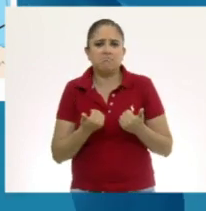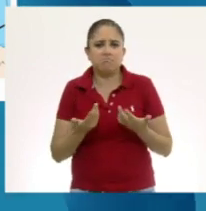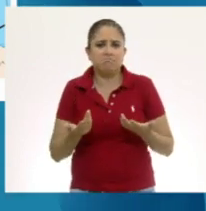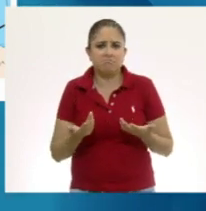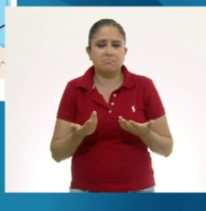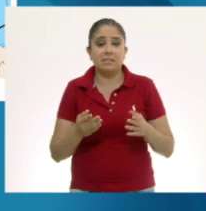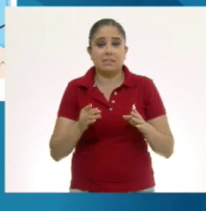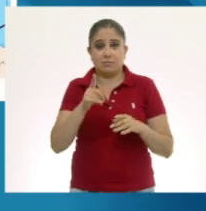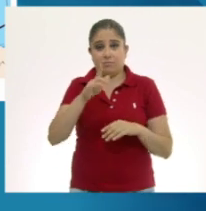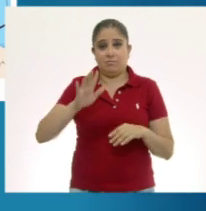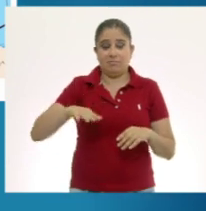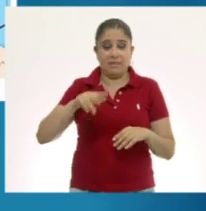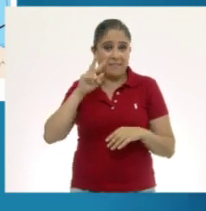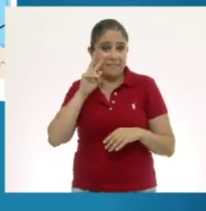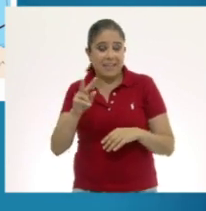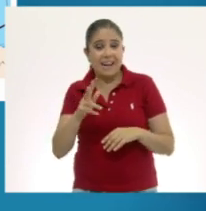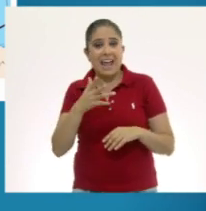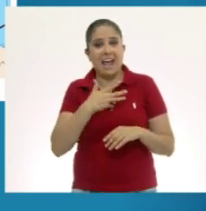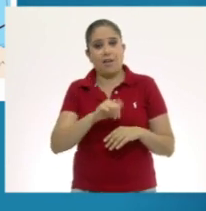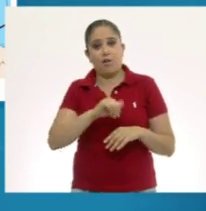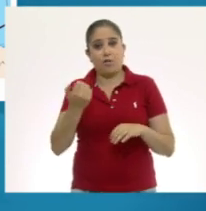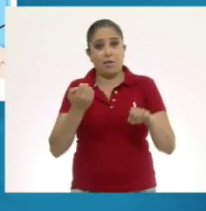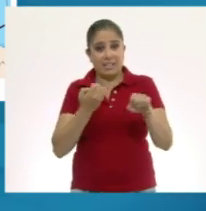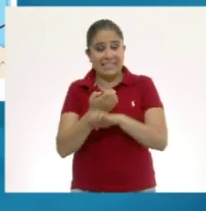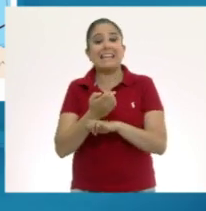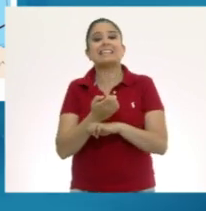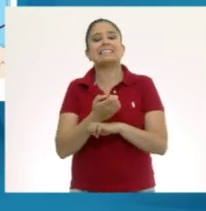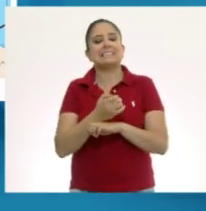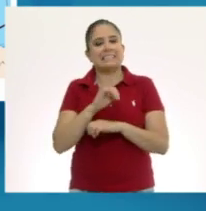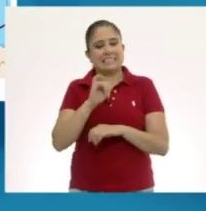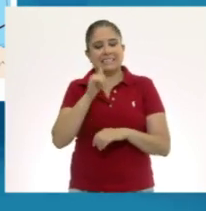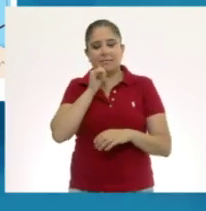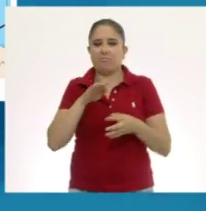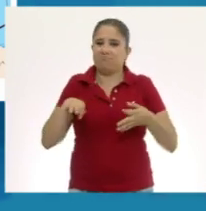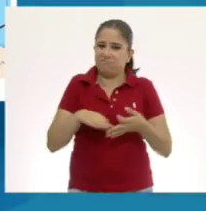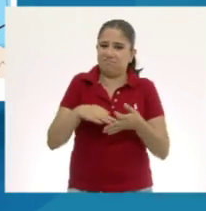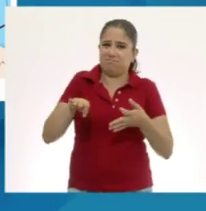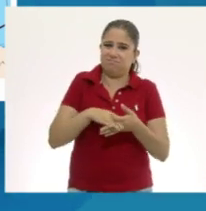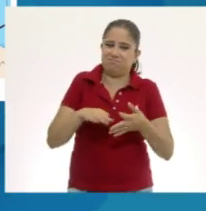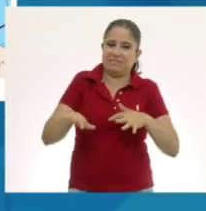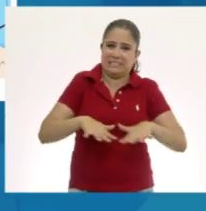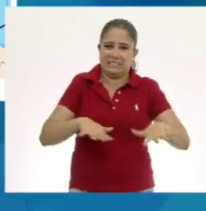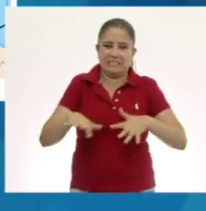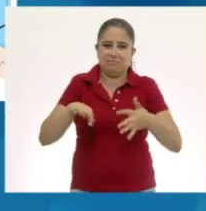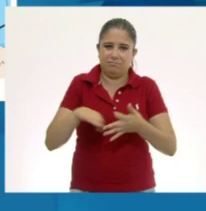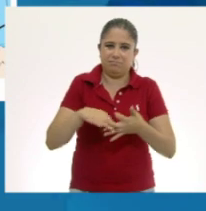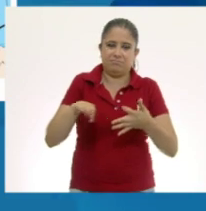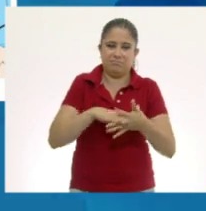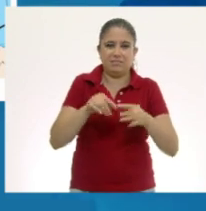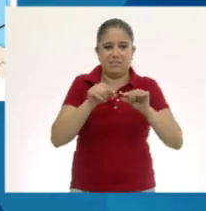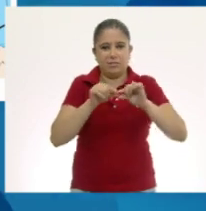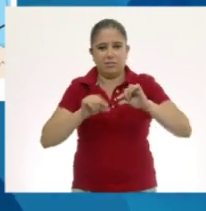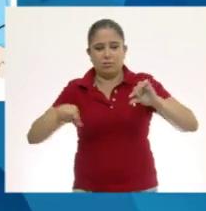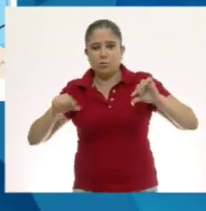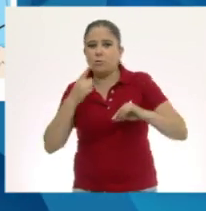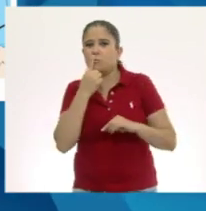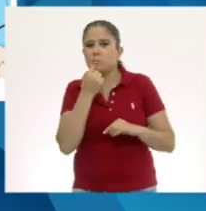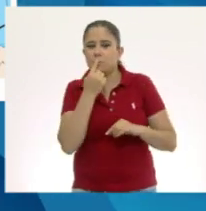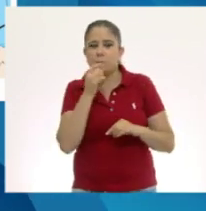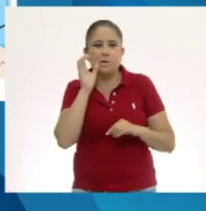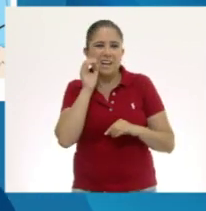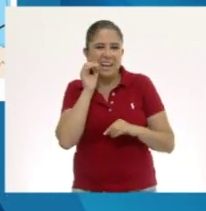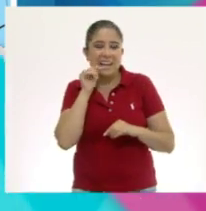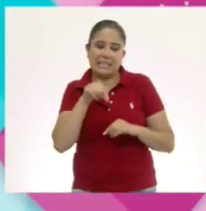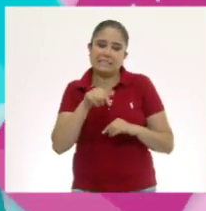Como acabamos de ver, tenemos otros estados donde sí es muy frecuente y donde generalmente ahí se genera